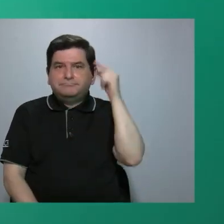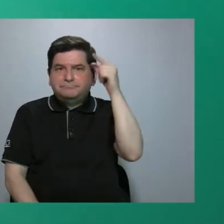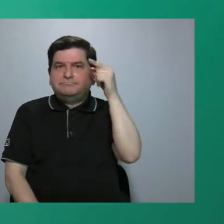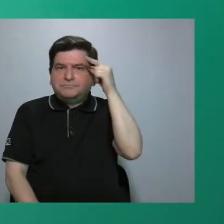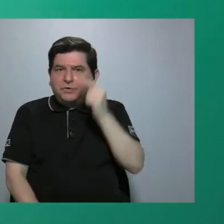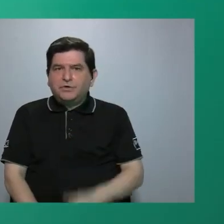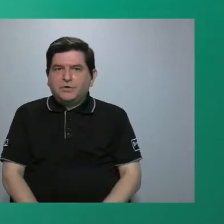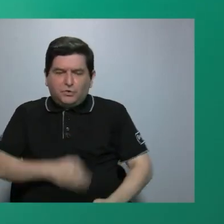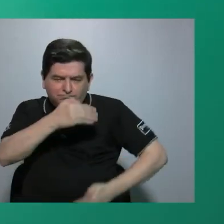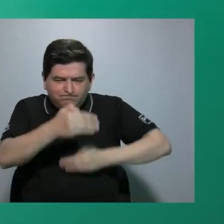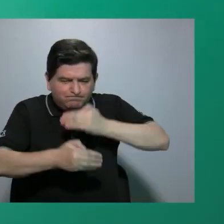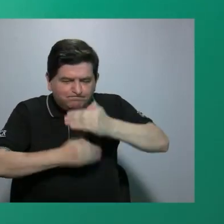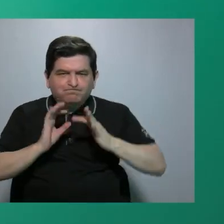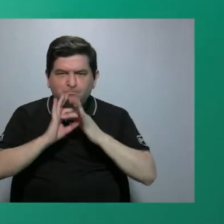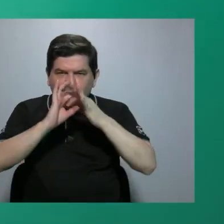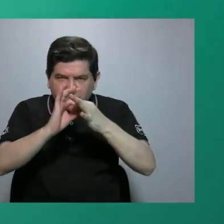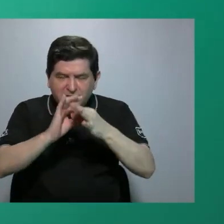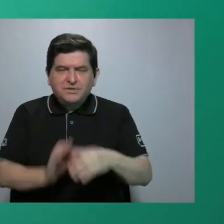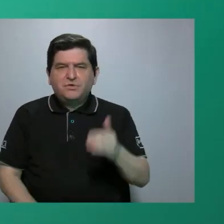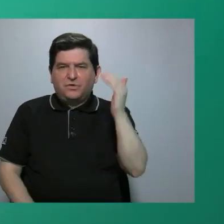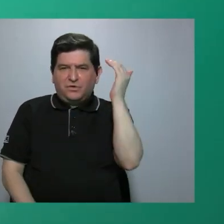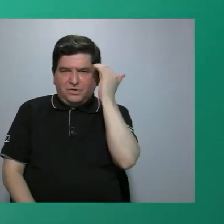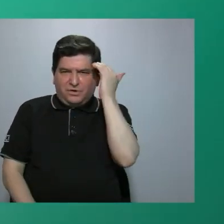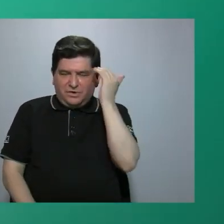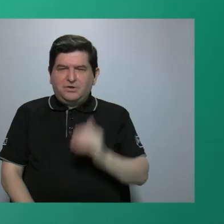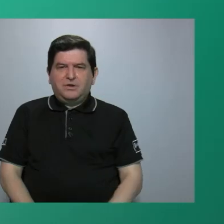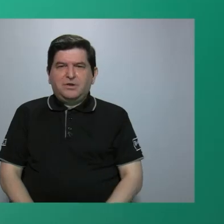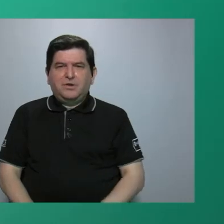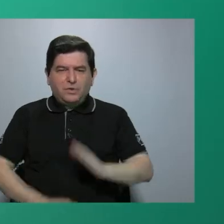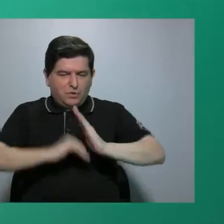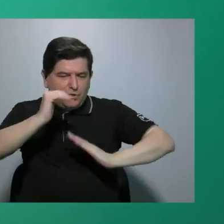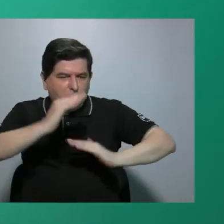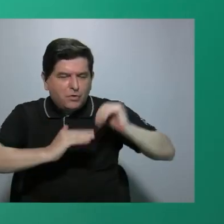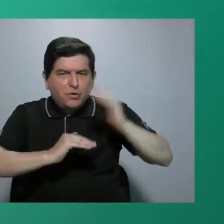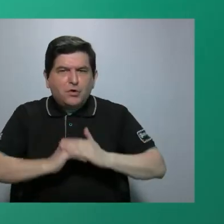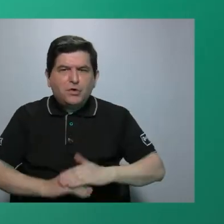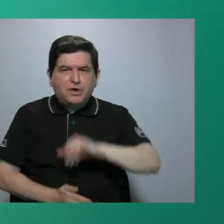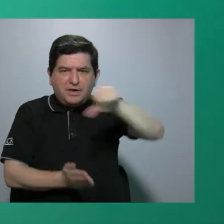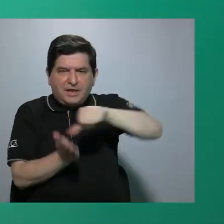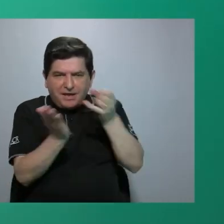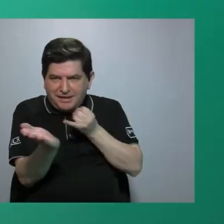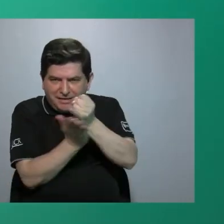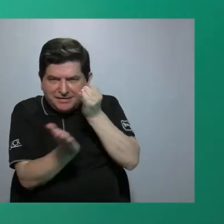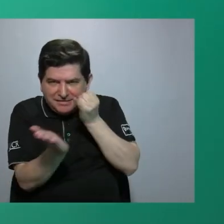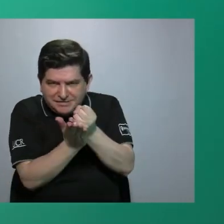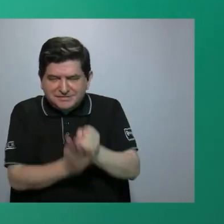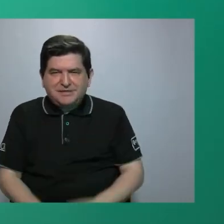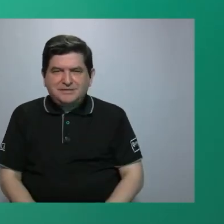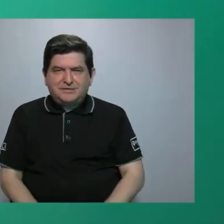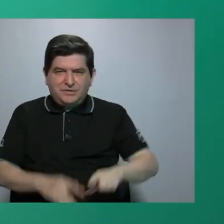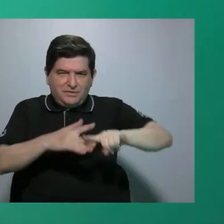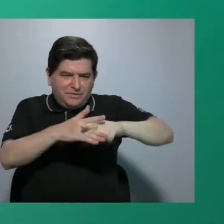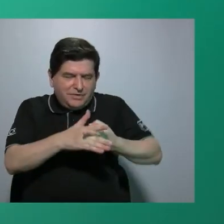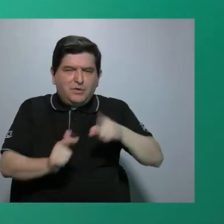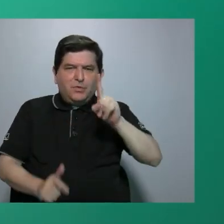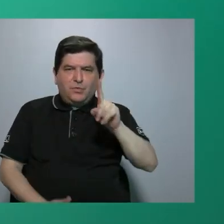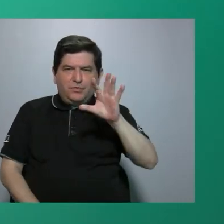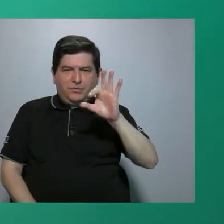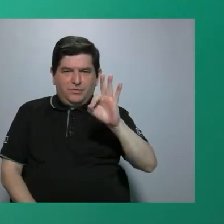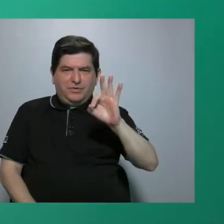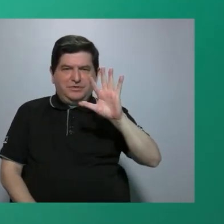sin duda ha caminado de la mano del conocimiento que ha sabido construir este centro de investigación, nacido